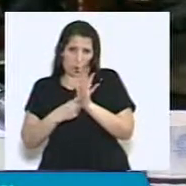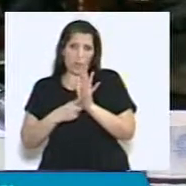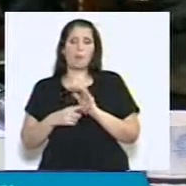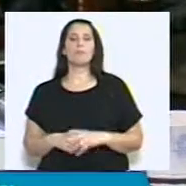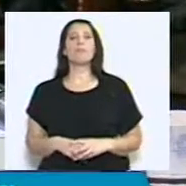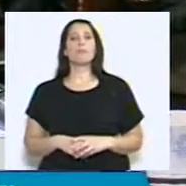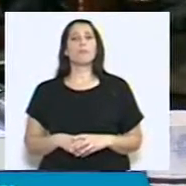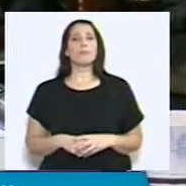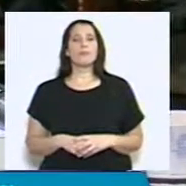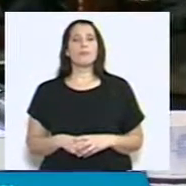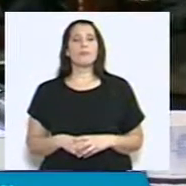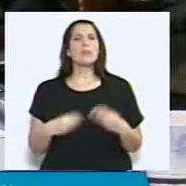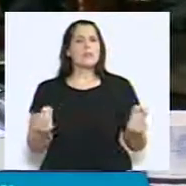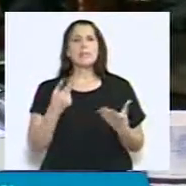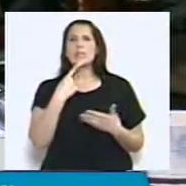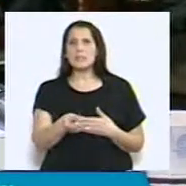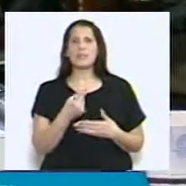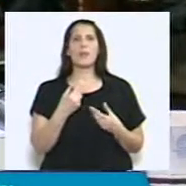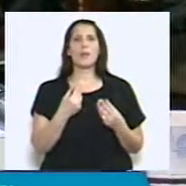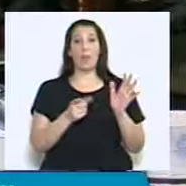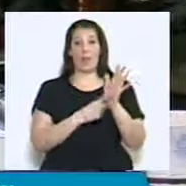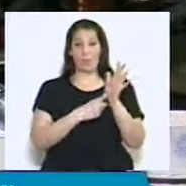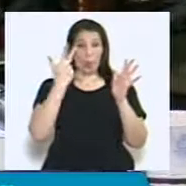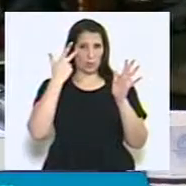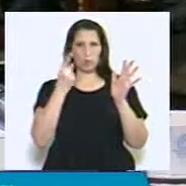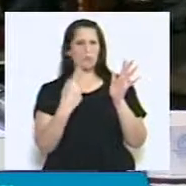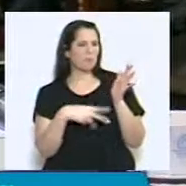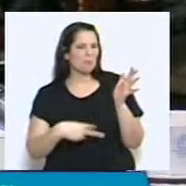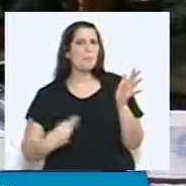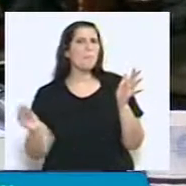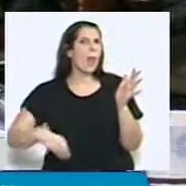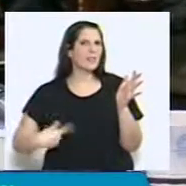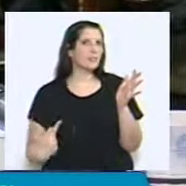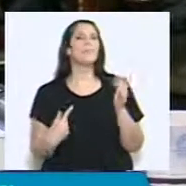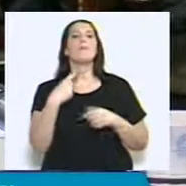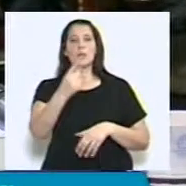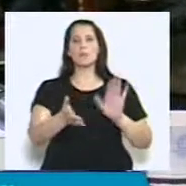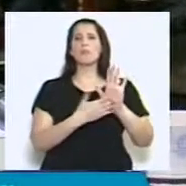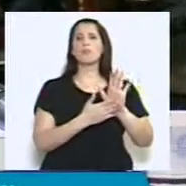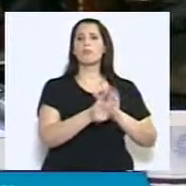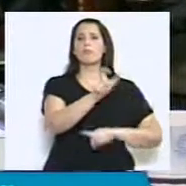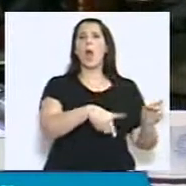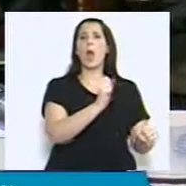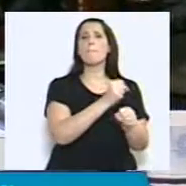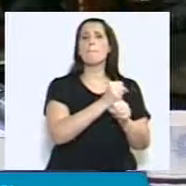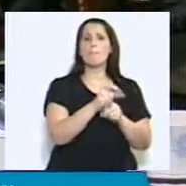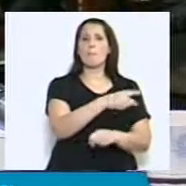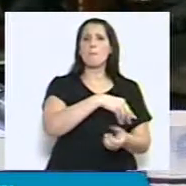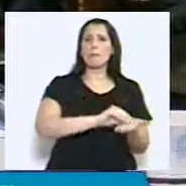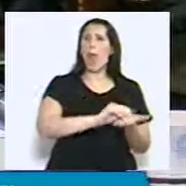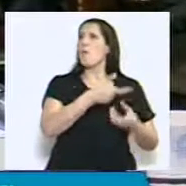¿Qué dice? ¿Cómo continúa el artículo 18? Garantiza el empleo a todos los trabajadores que del inicio de